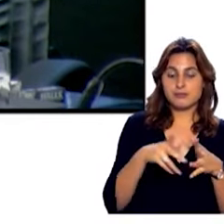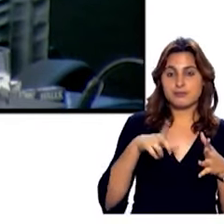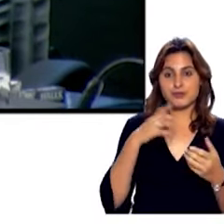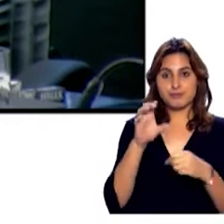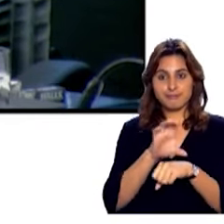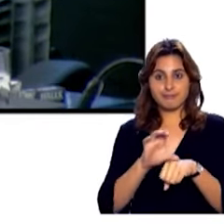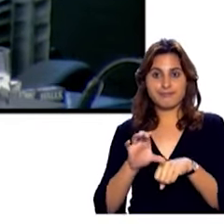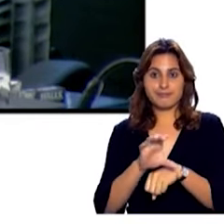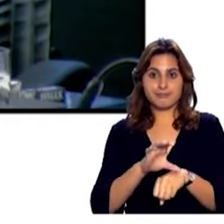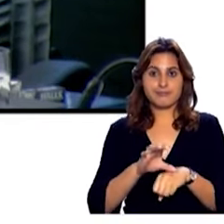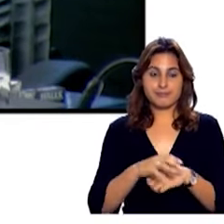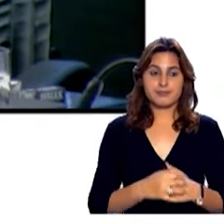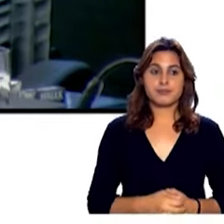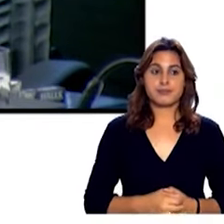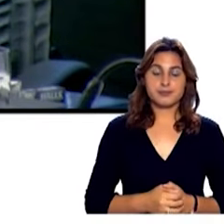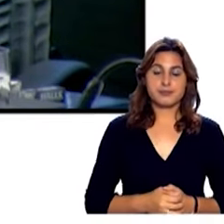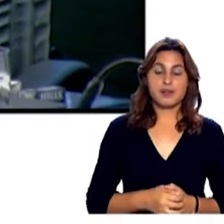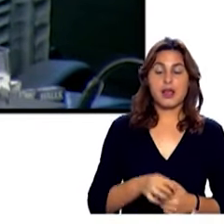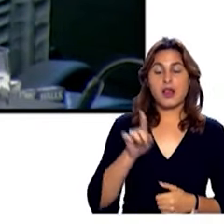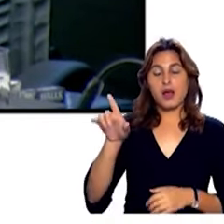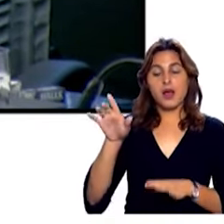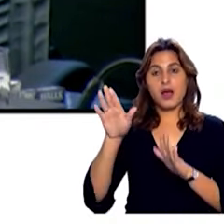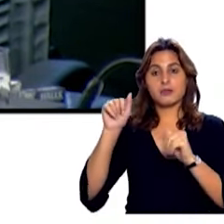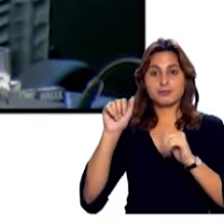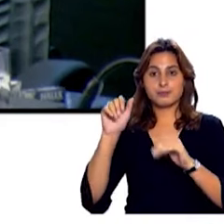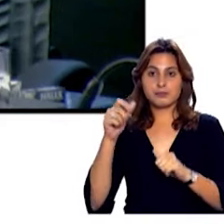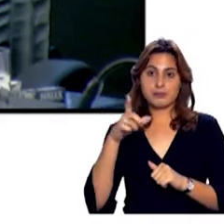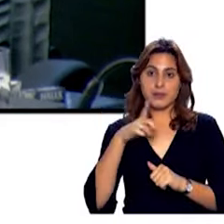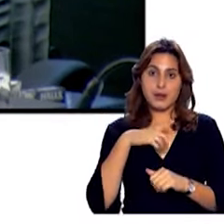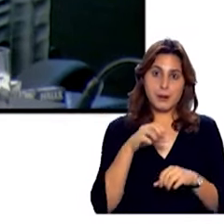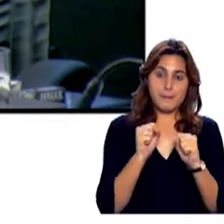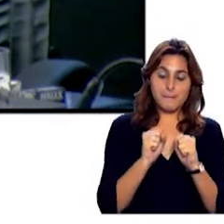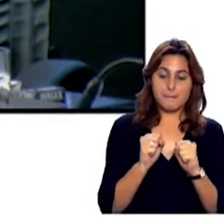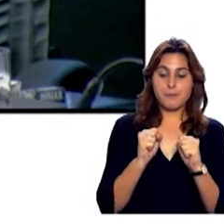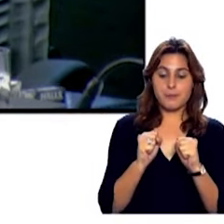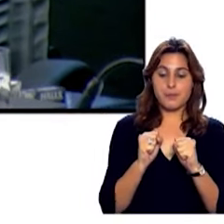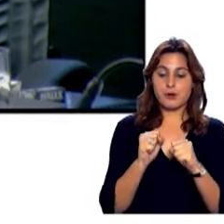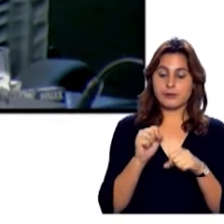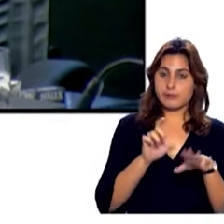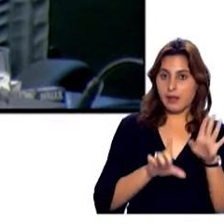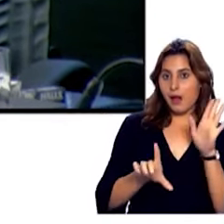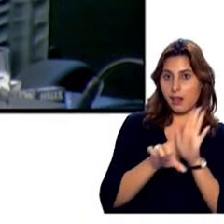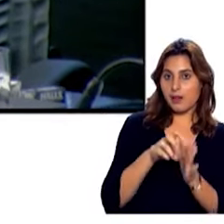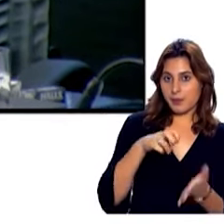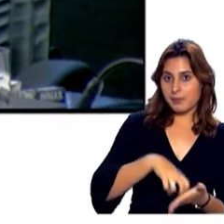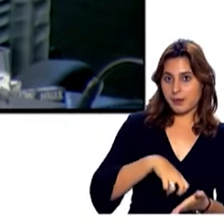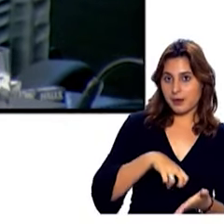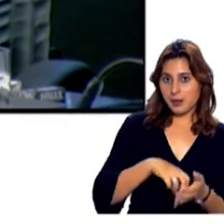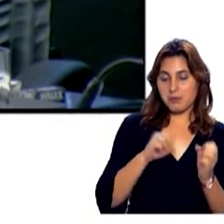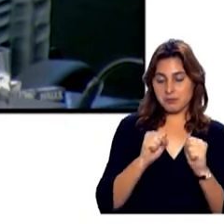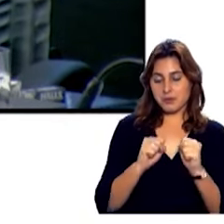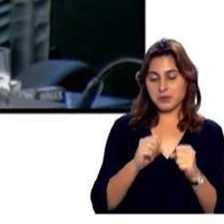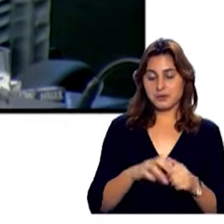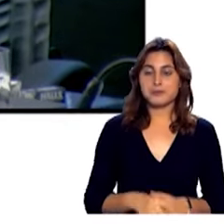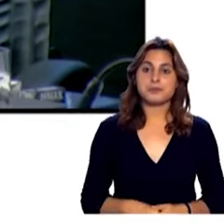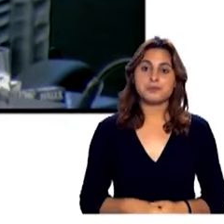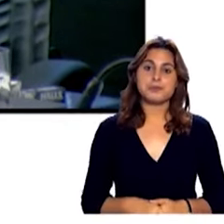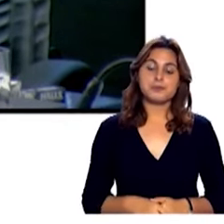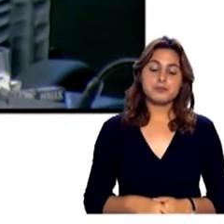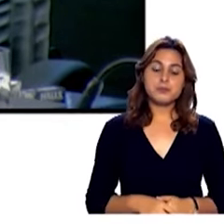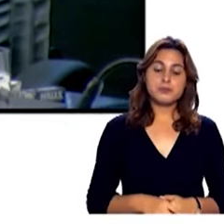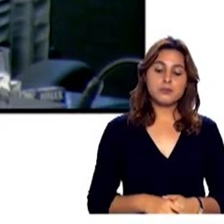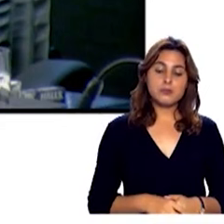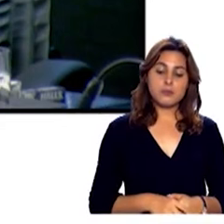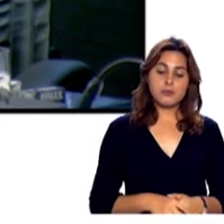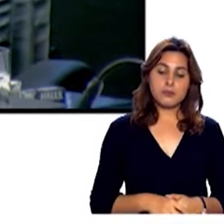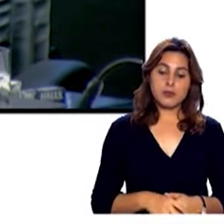constitucionales se pueden referir a la propia Ley penal imaginemos que la Ley penal es inconstitucional pueden invocar con motivo